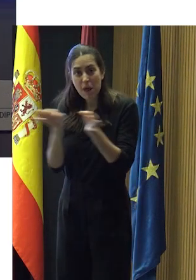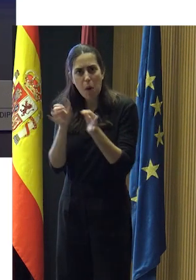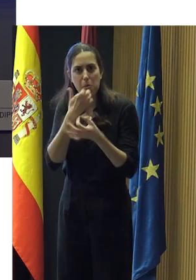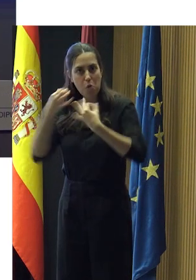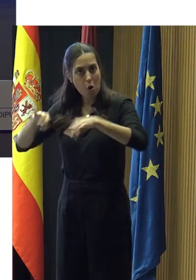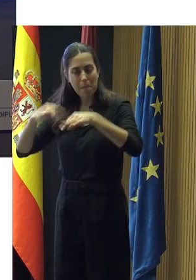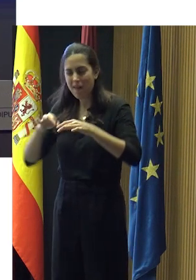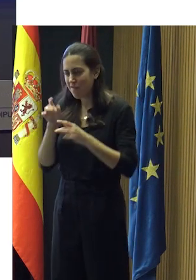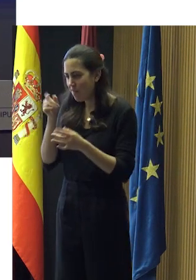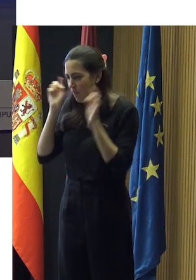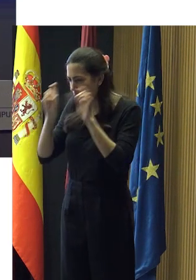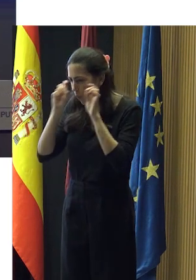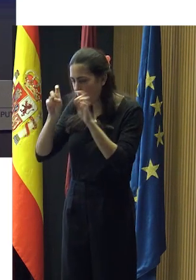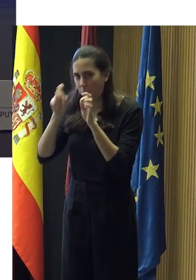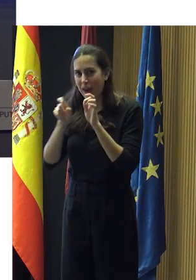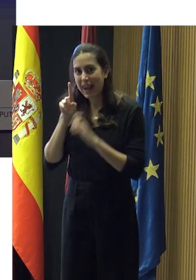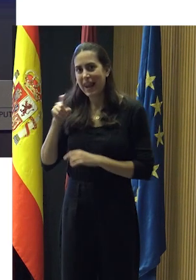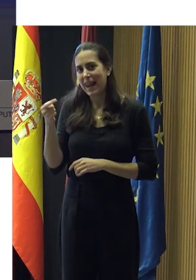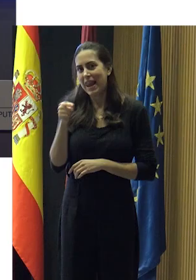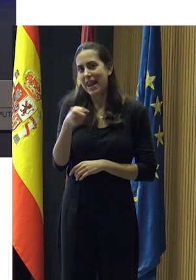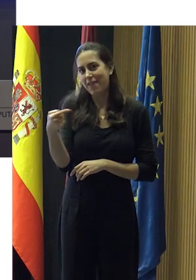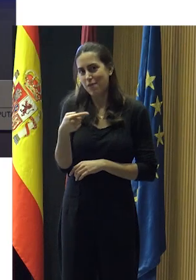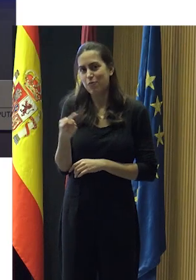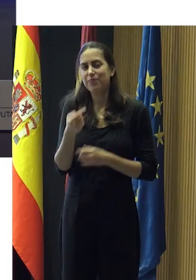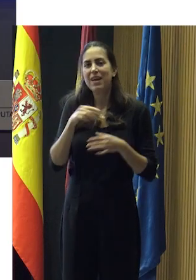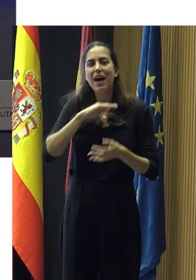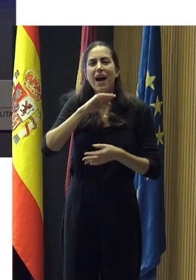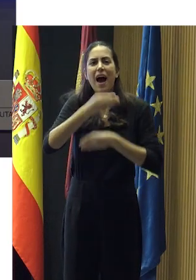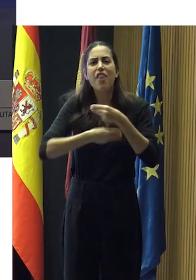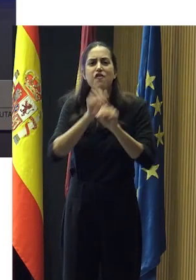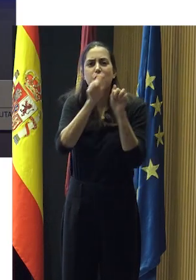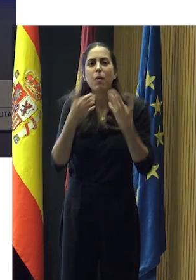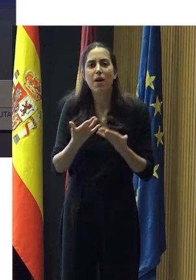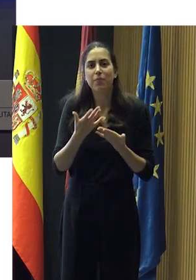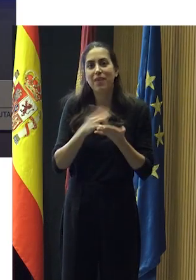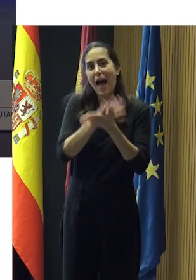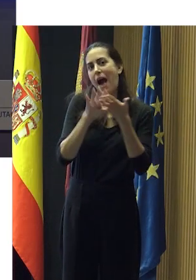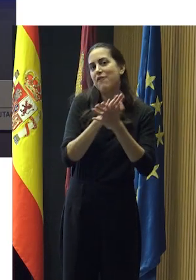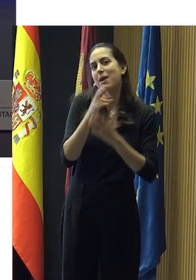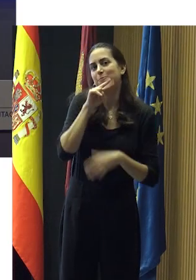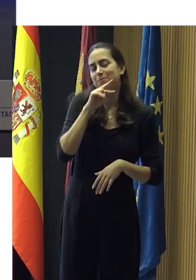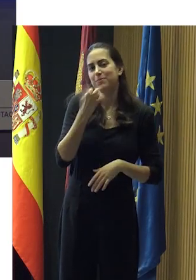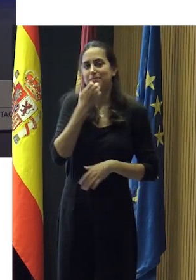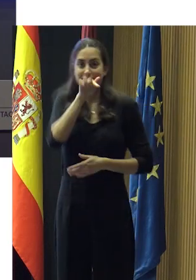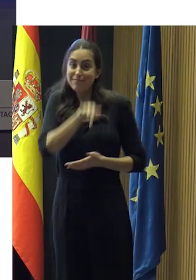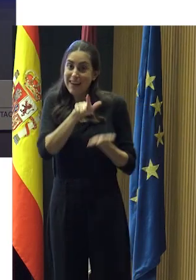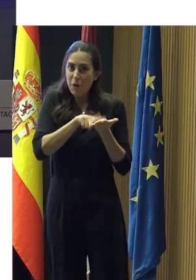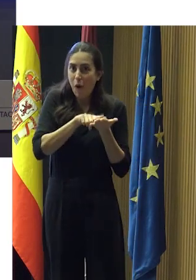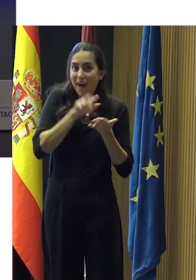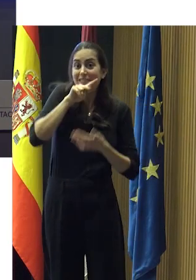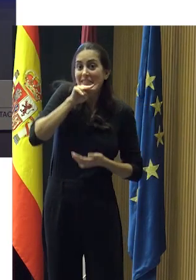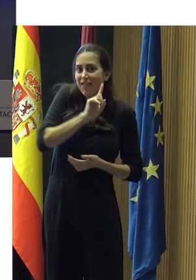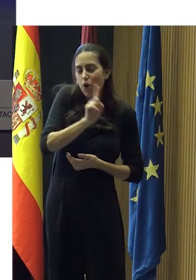alrededor. Y esto lo hacen porque pueden hablar. Obviamente no usan el mismo lenguaje que nosotros, pero sí que usan